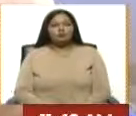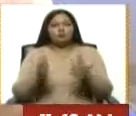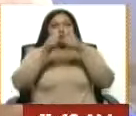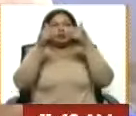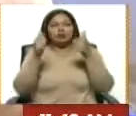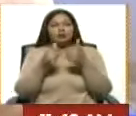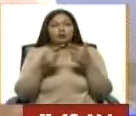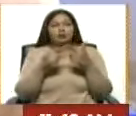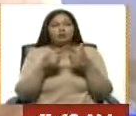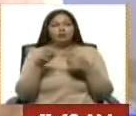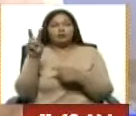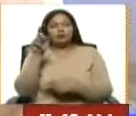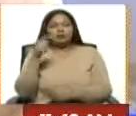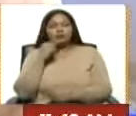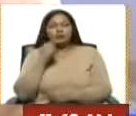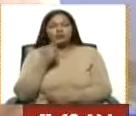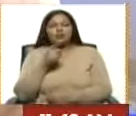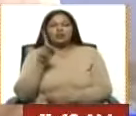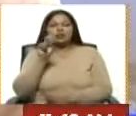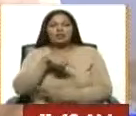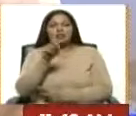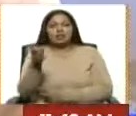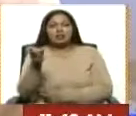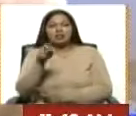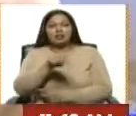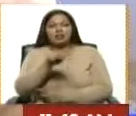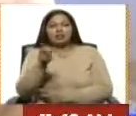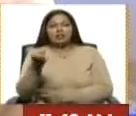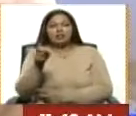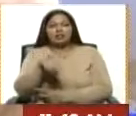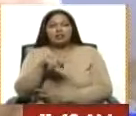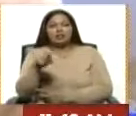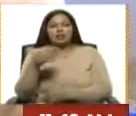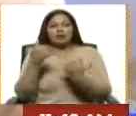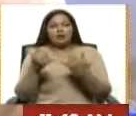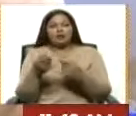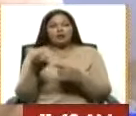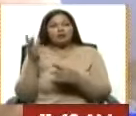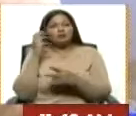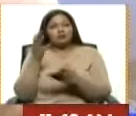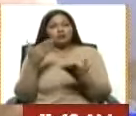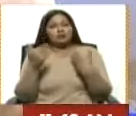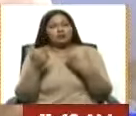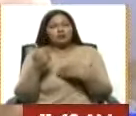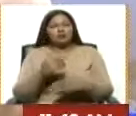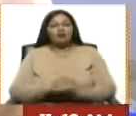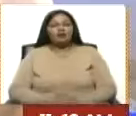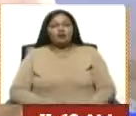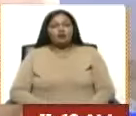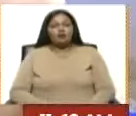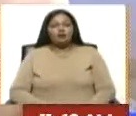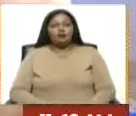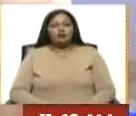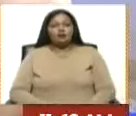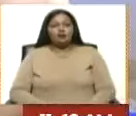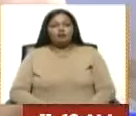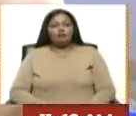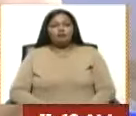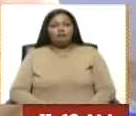hacía tic-tac, tic-tac, tic-tac, ¿no? Hay un actor venezolano. Ahora está sonando el reloj de este lado, ¿no? Está sonando el reloj de este